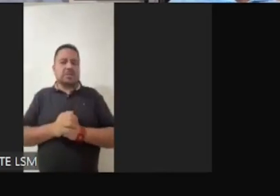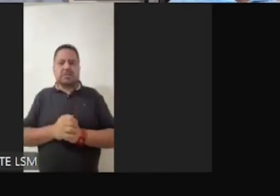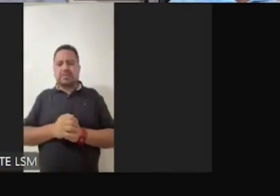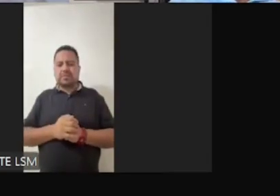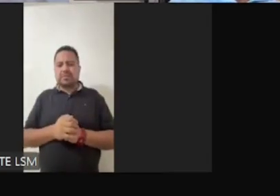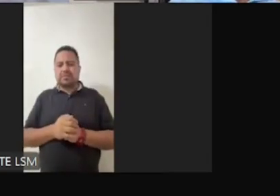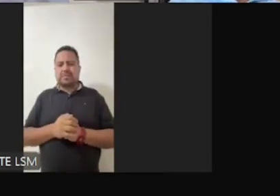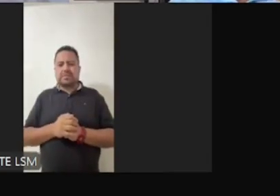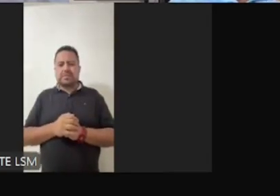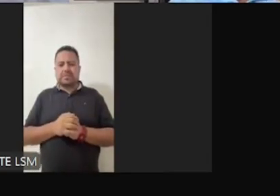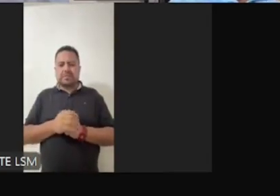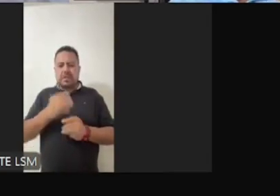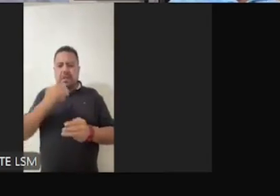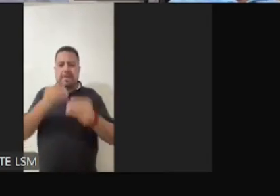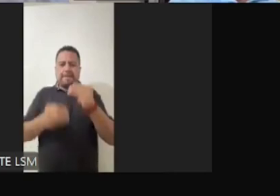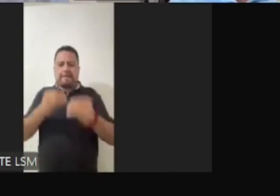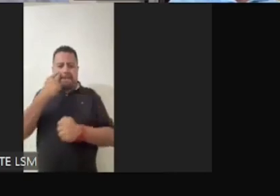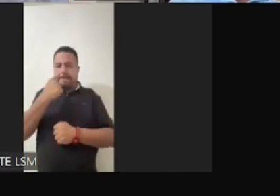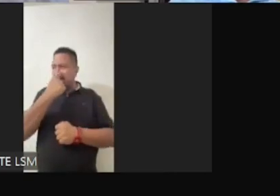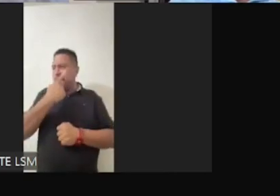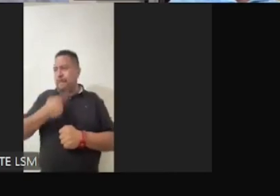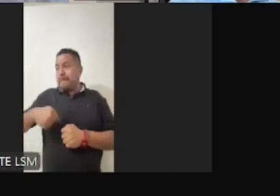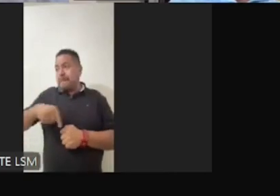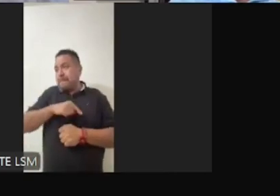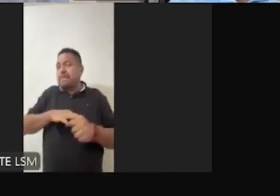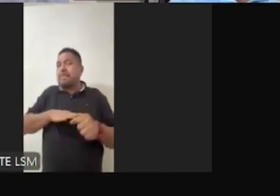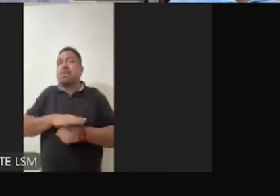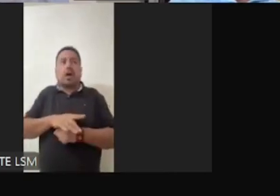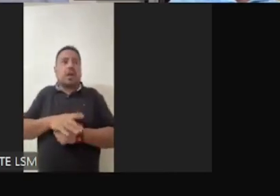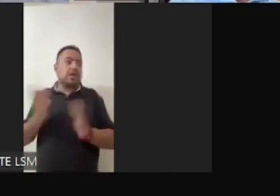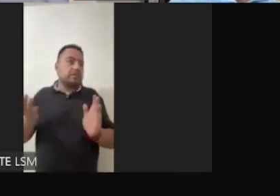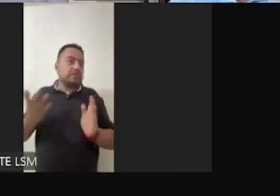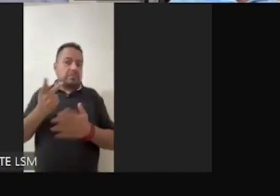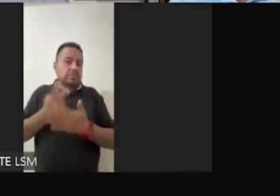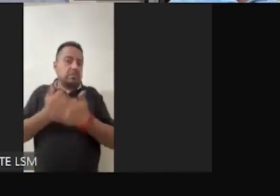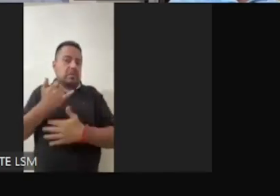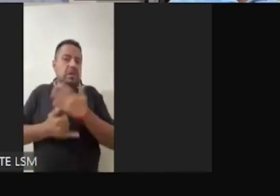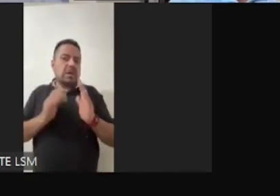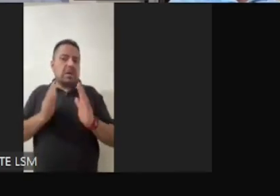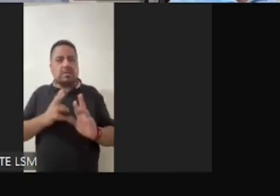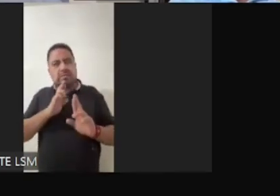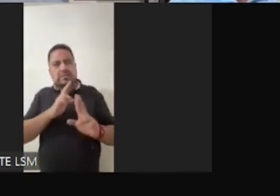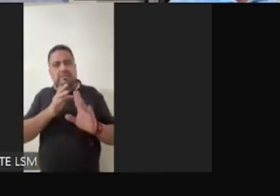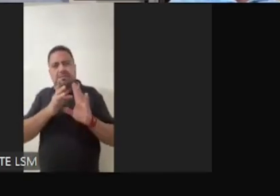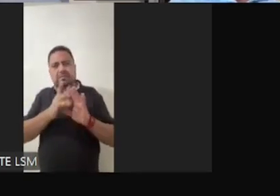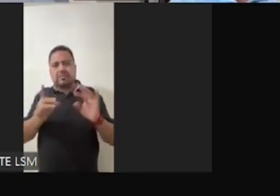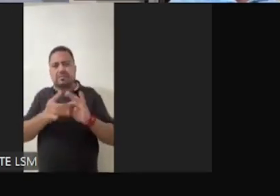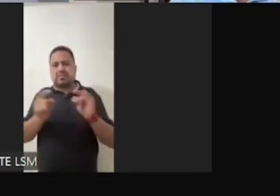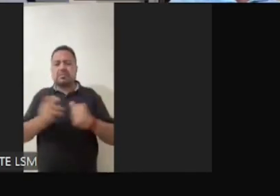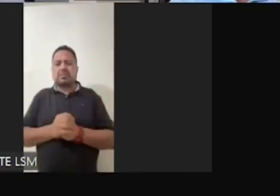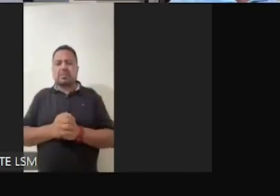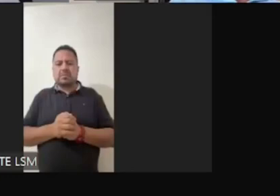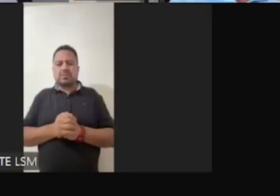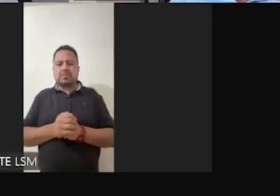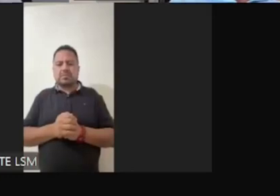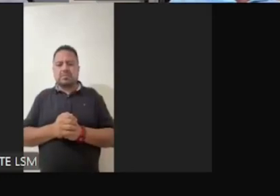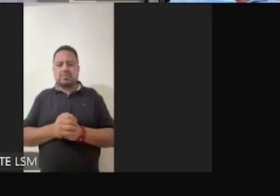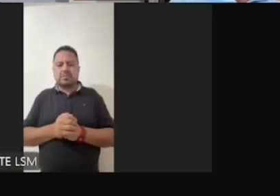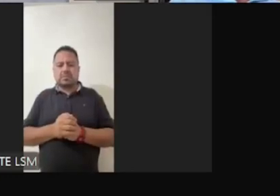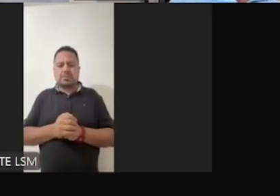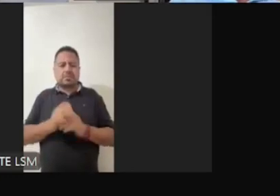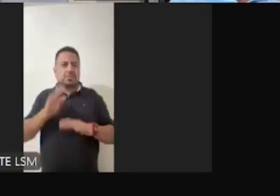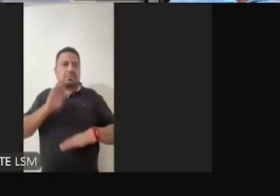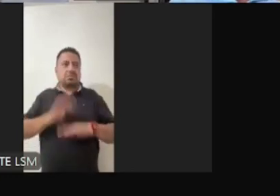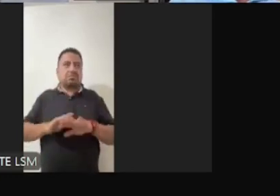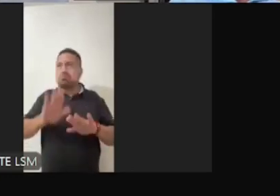magistrado magistrada magistrado está nuestra consideración el proyecto resolución del que se ha dado cuenta No